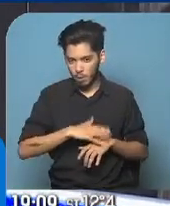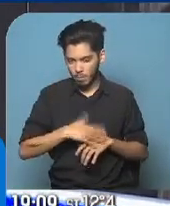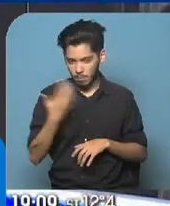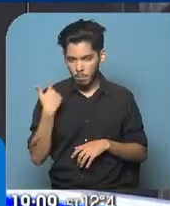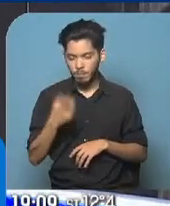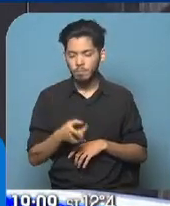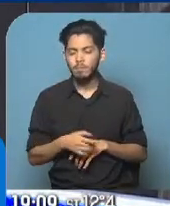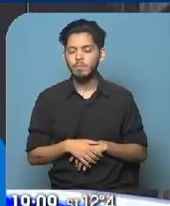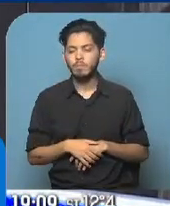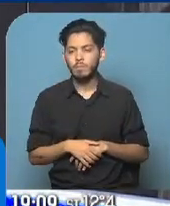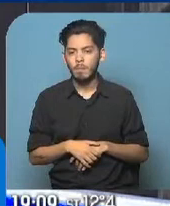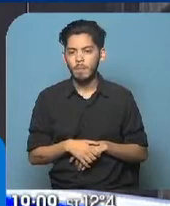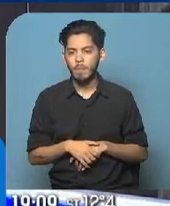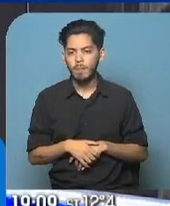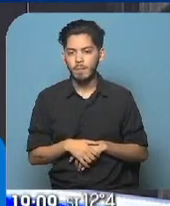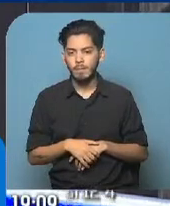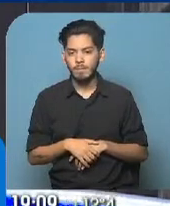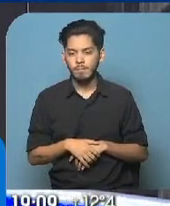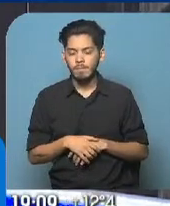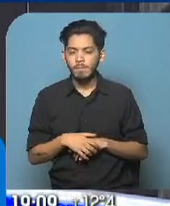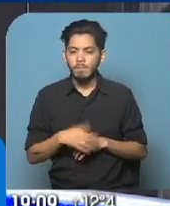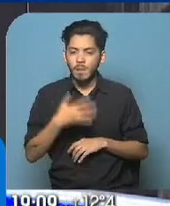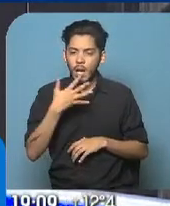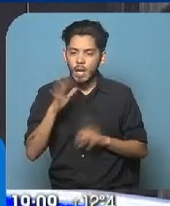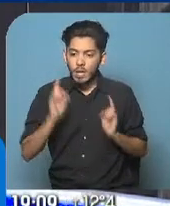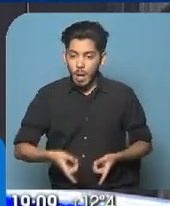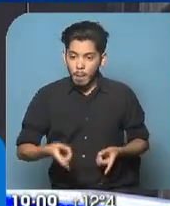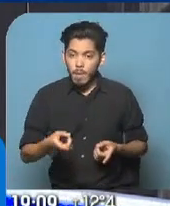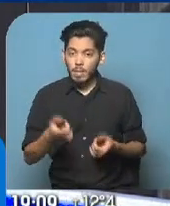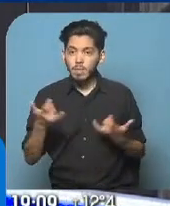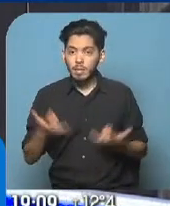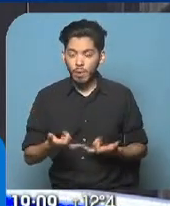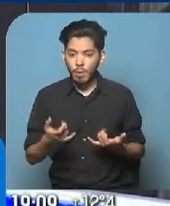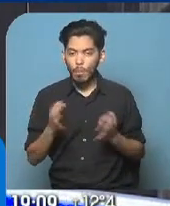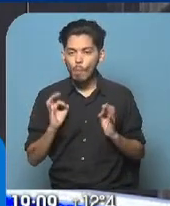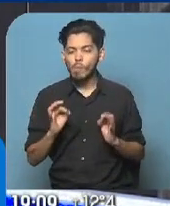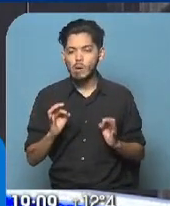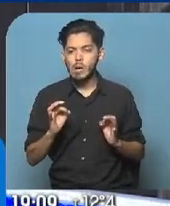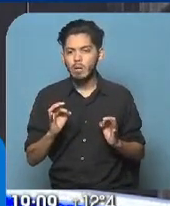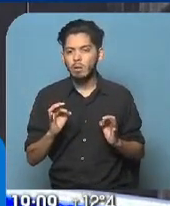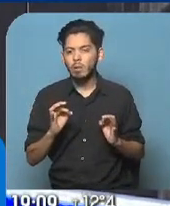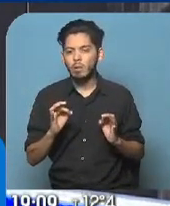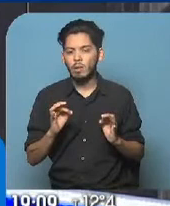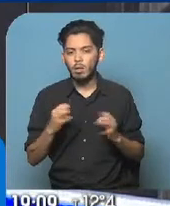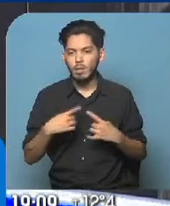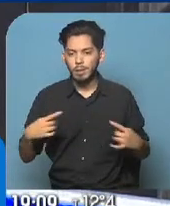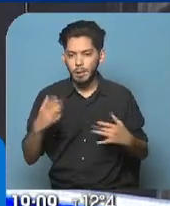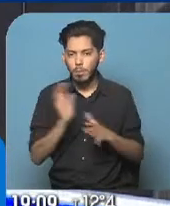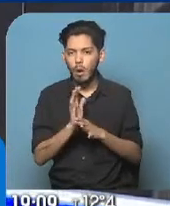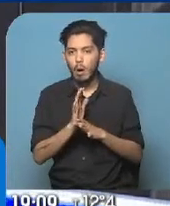y tengo entendido también que teniendo los suficientes indicios se puede armar lo que es una semi